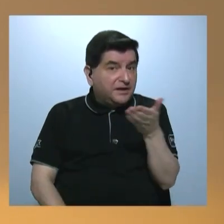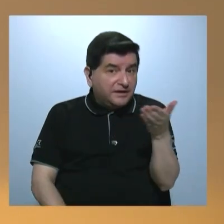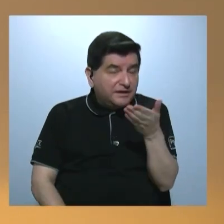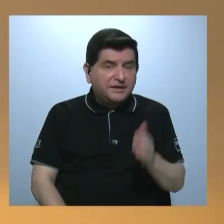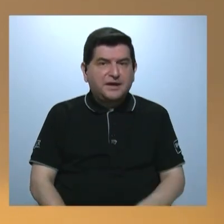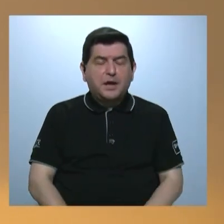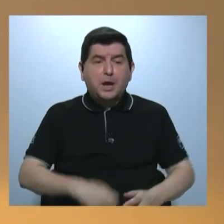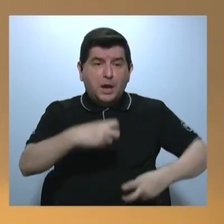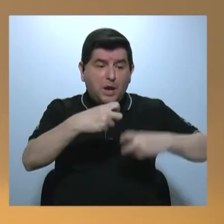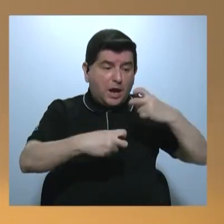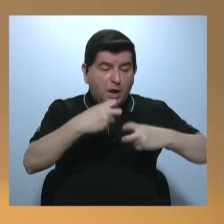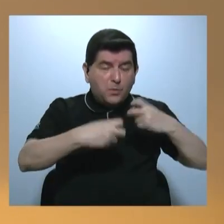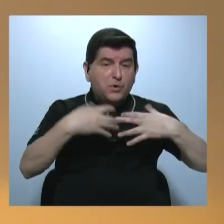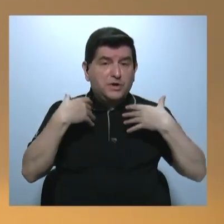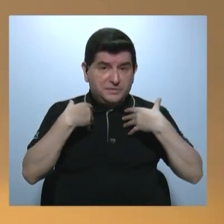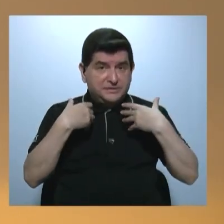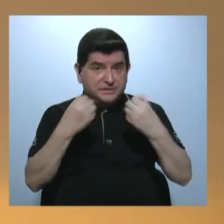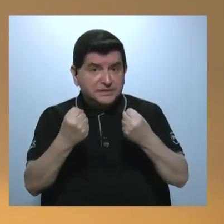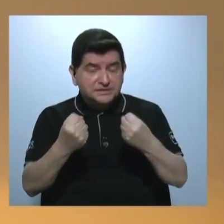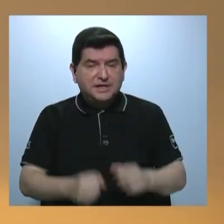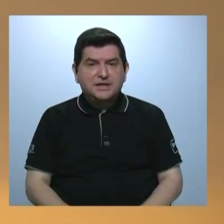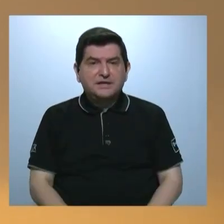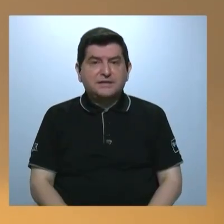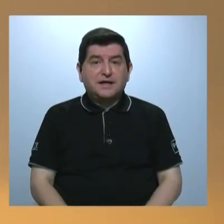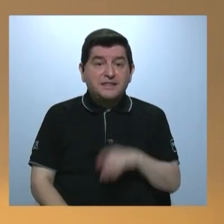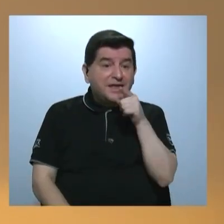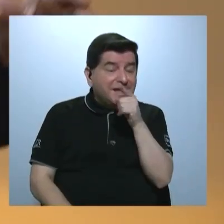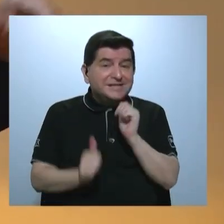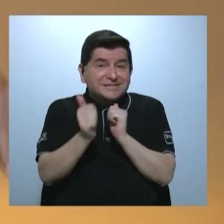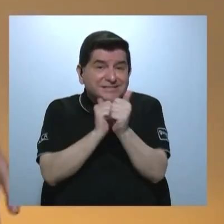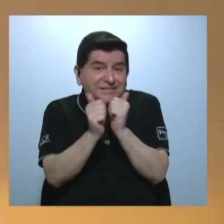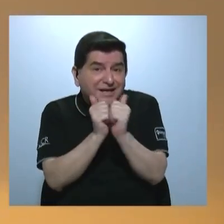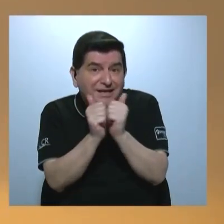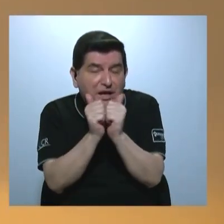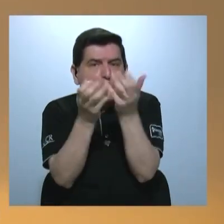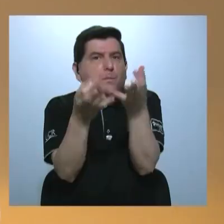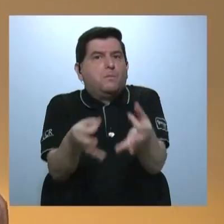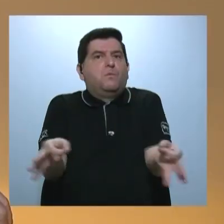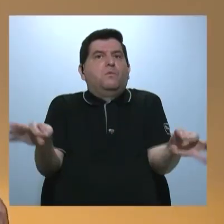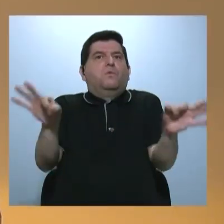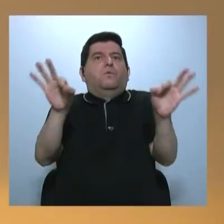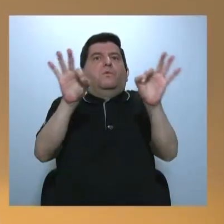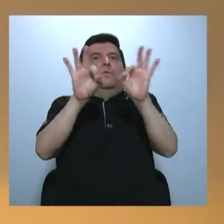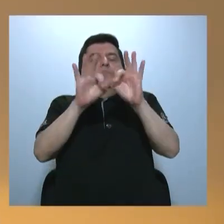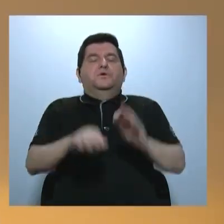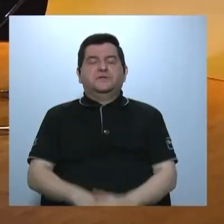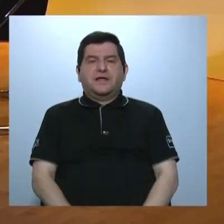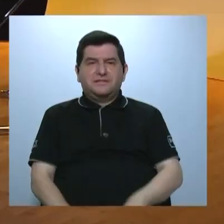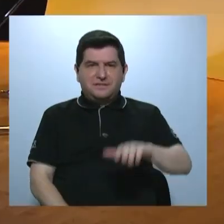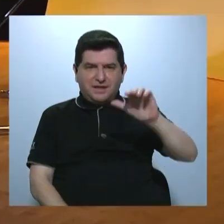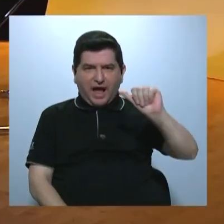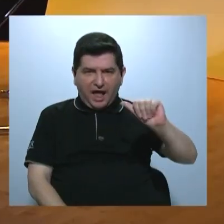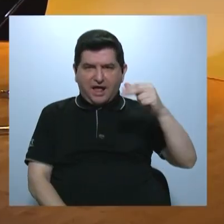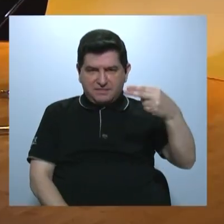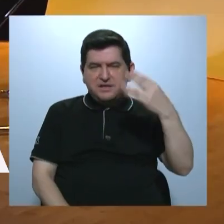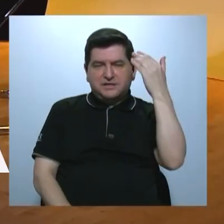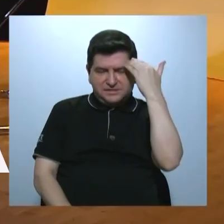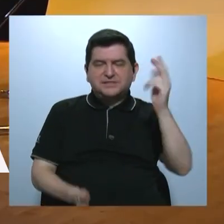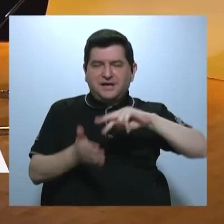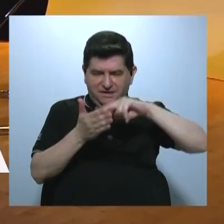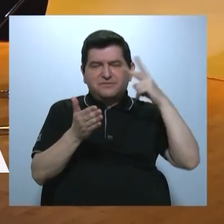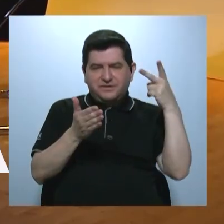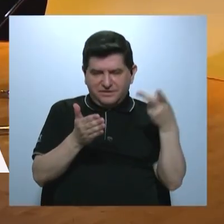un problema de salud, la competitividad resulta significativa, y don Andrés, que sí sabe qué quiere